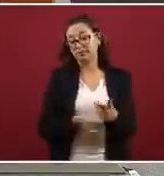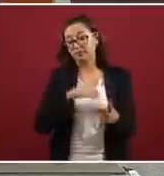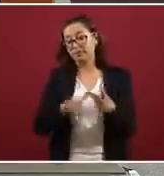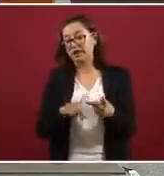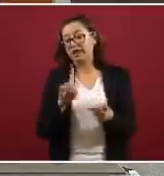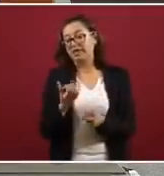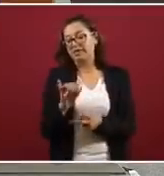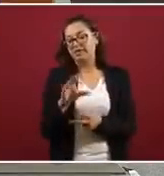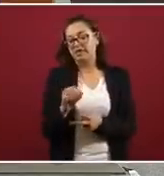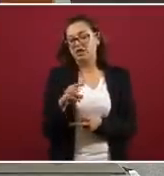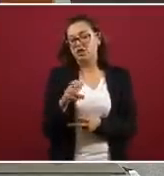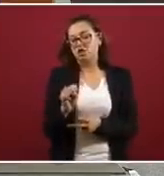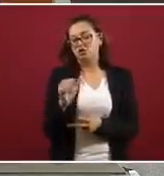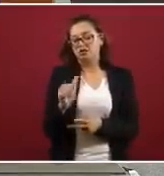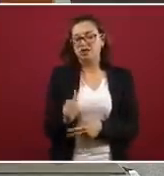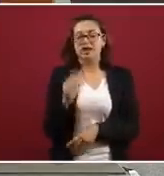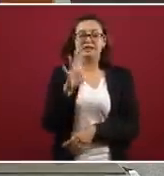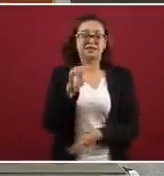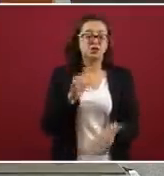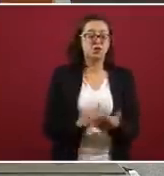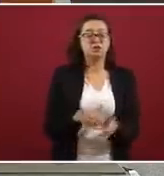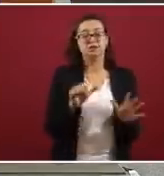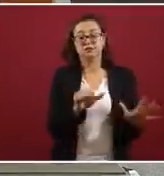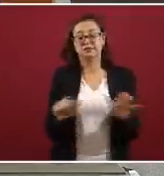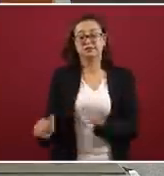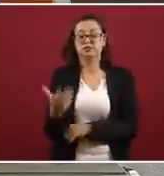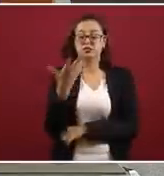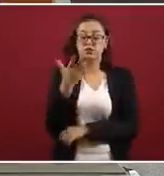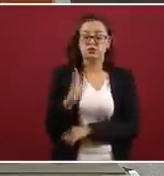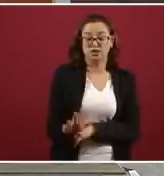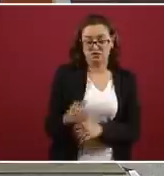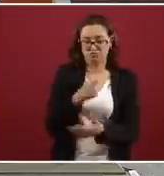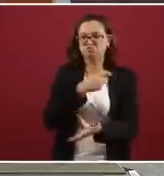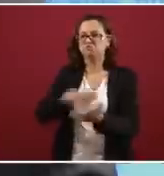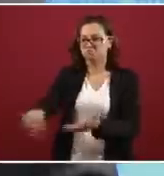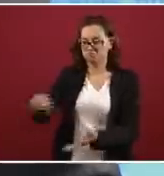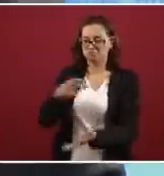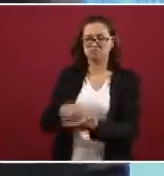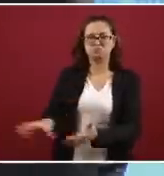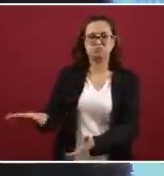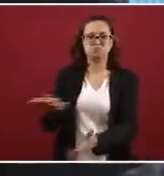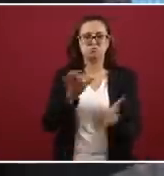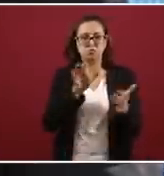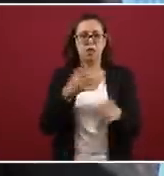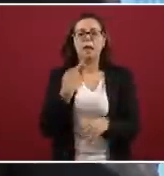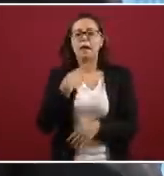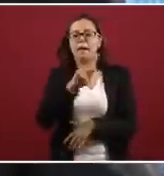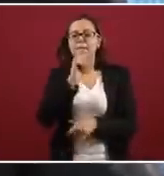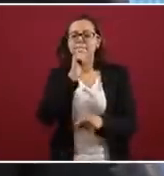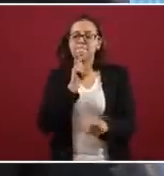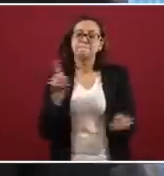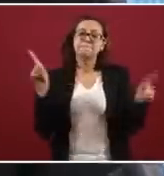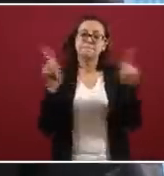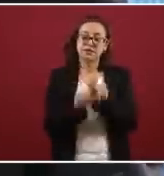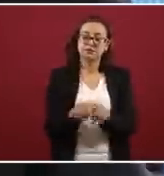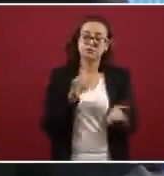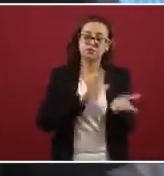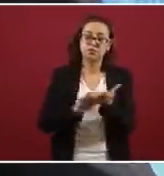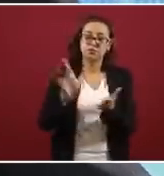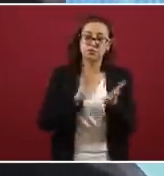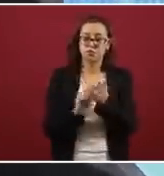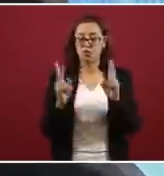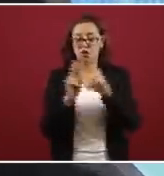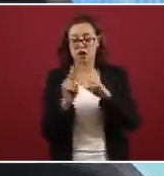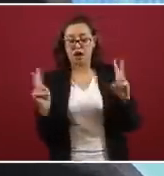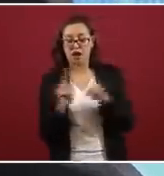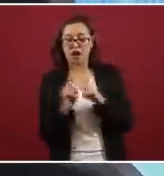sale a comprar a 5.610, pero además se da un apoyo para el flete, para que el